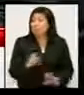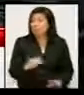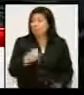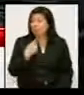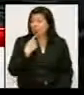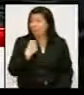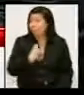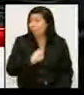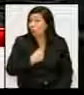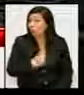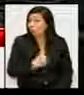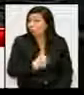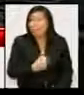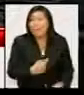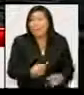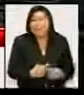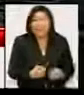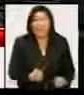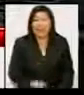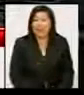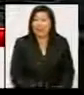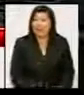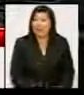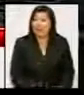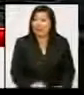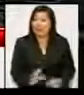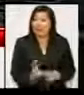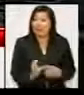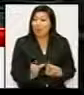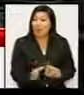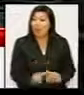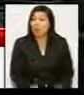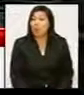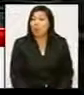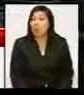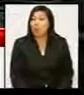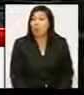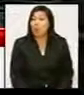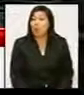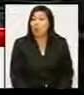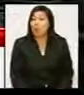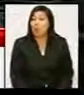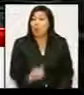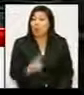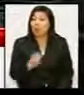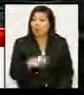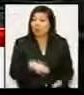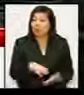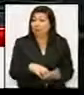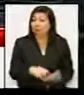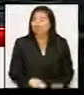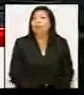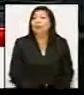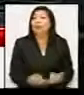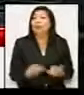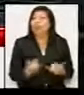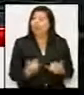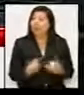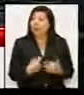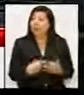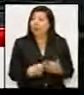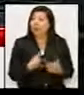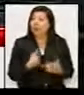tengo mucho cariño, pero la cultura debe servir y debe estar al servicio del pueblo. Y eso tiene que